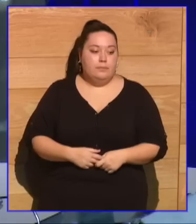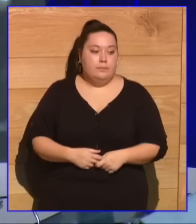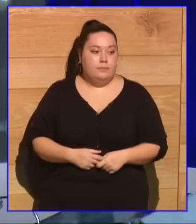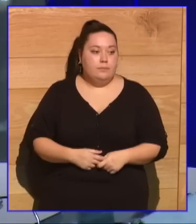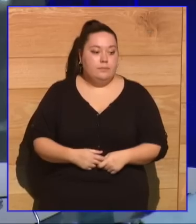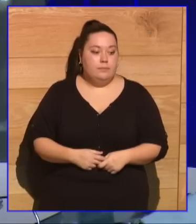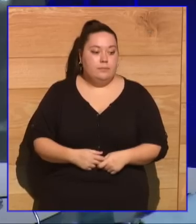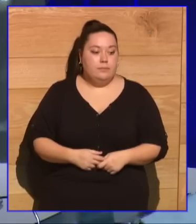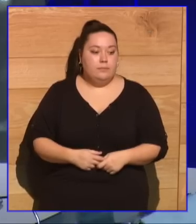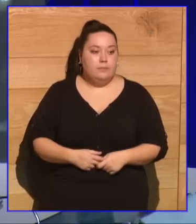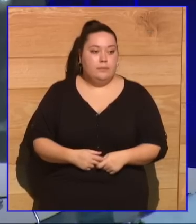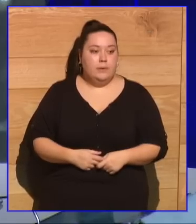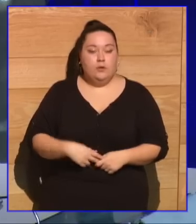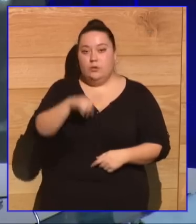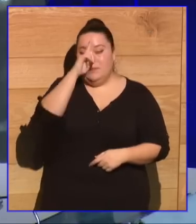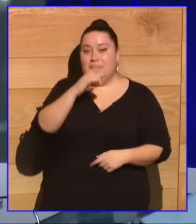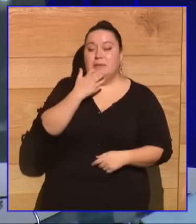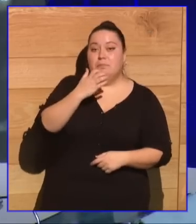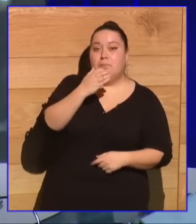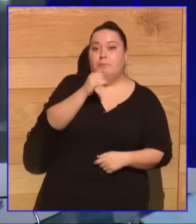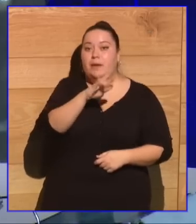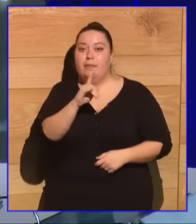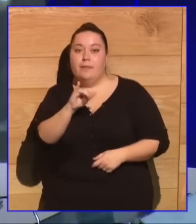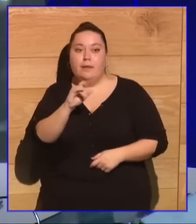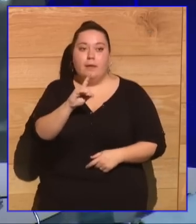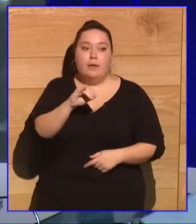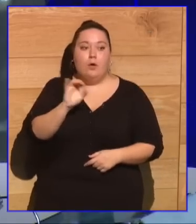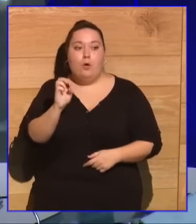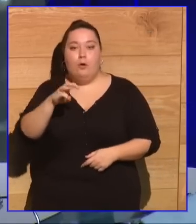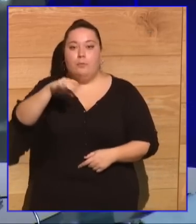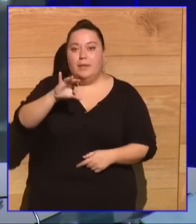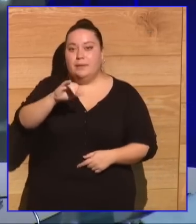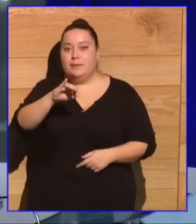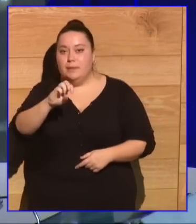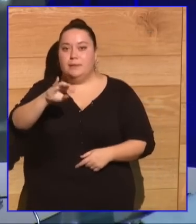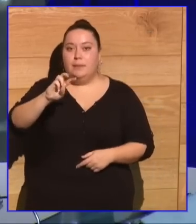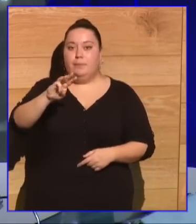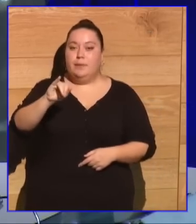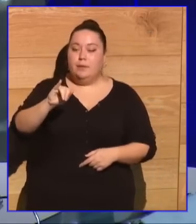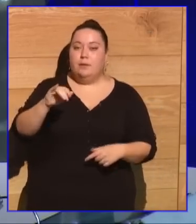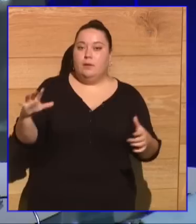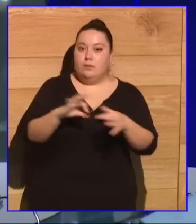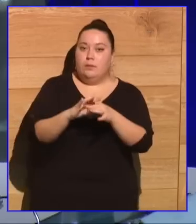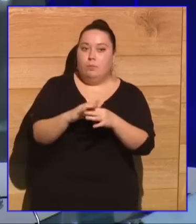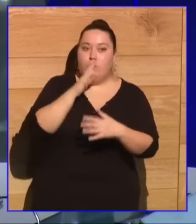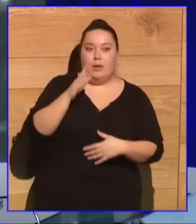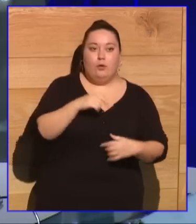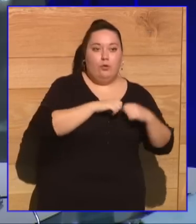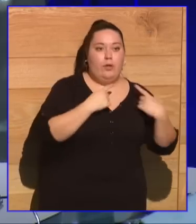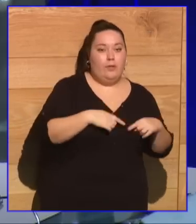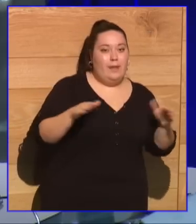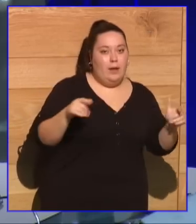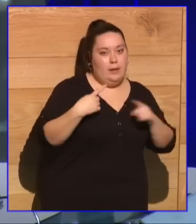más que ver con Birdie o con Mississippi Burning que con El corazón del ángel. Sí. Porque El corazón del ángel va por otro lado. Va por un lado